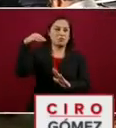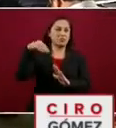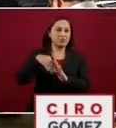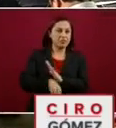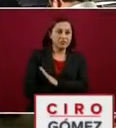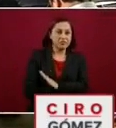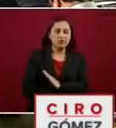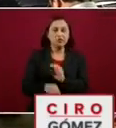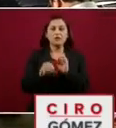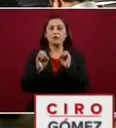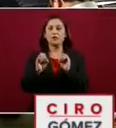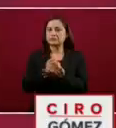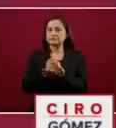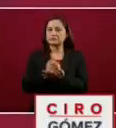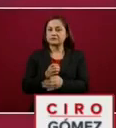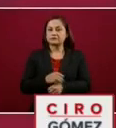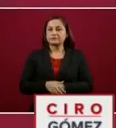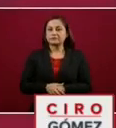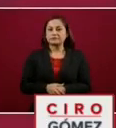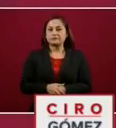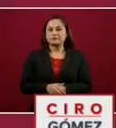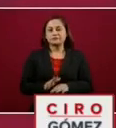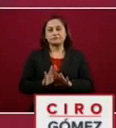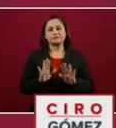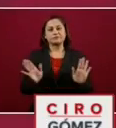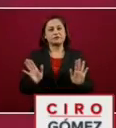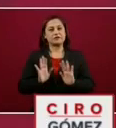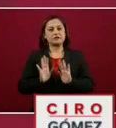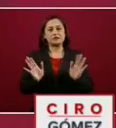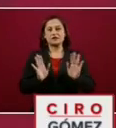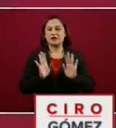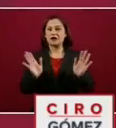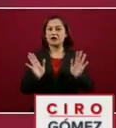en recesión afortunadamente